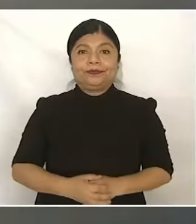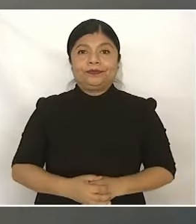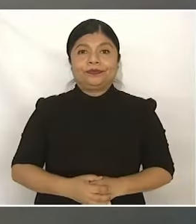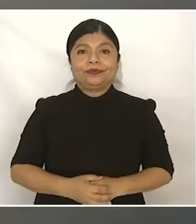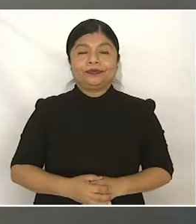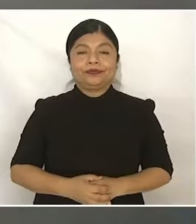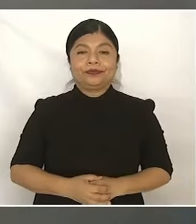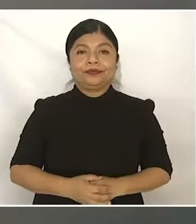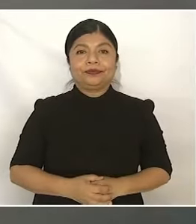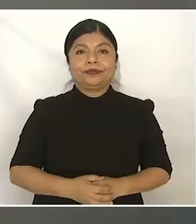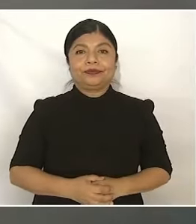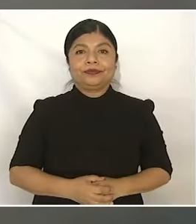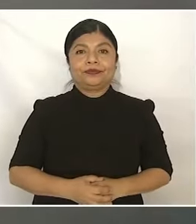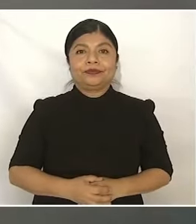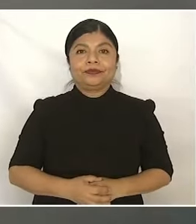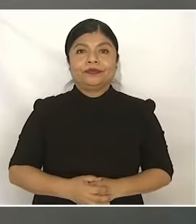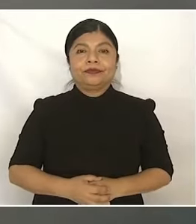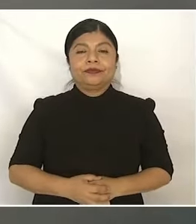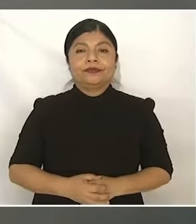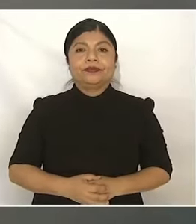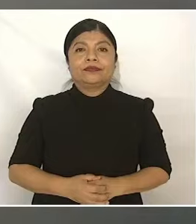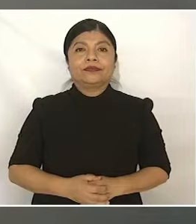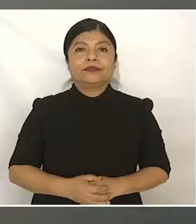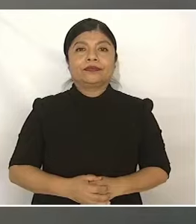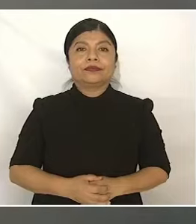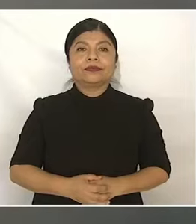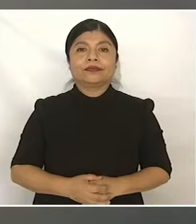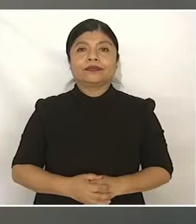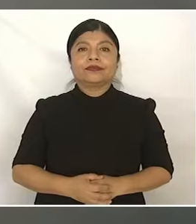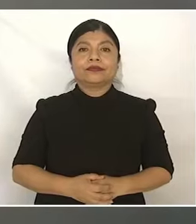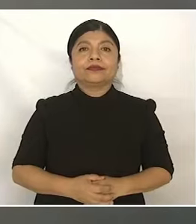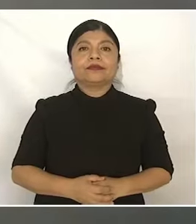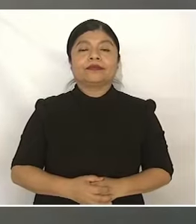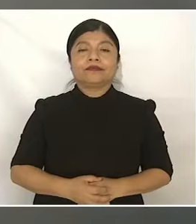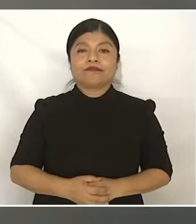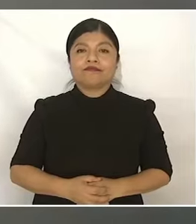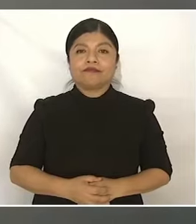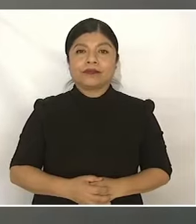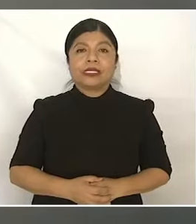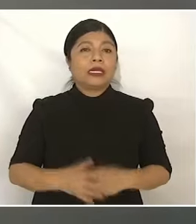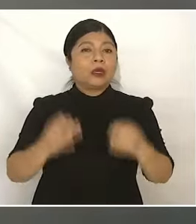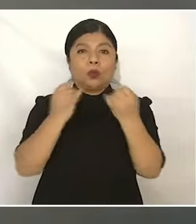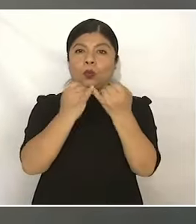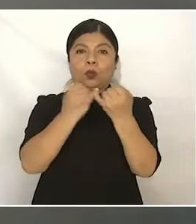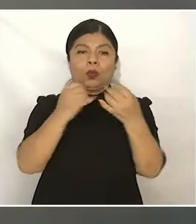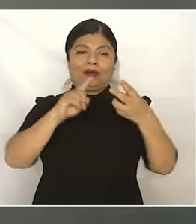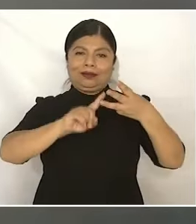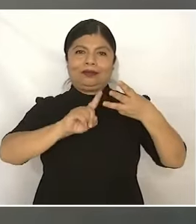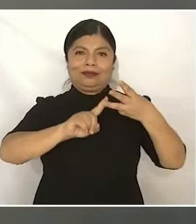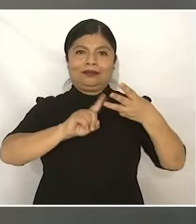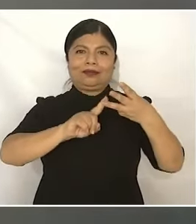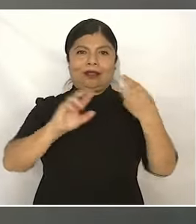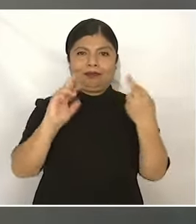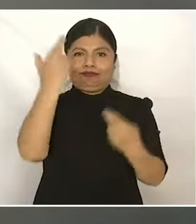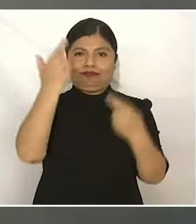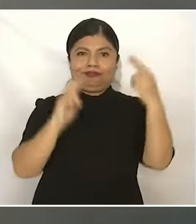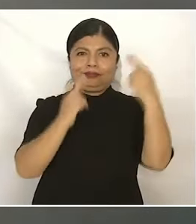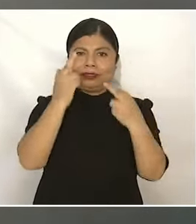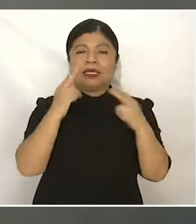se tuvo también que luchar con las armas, pero gracias a eso es que se